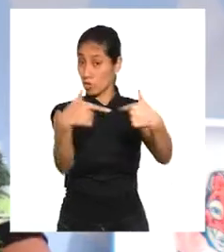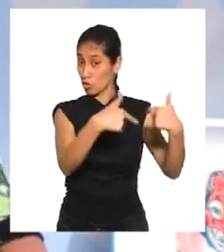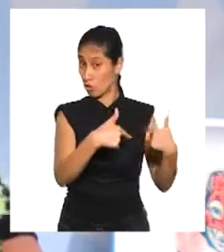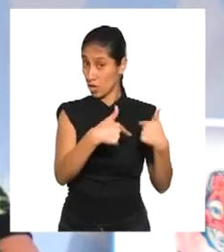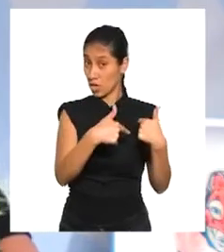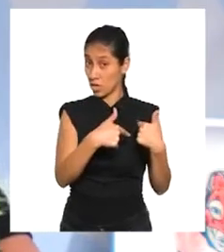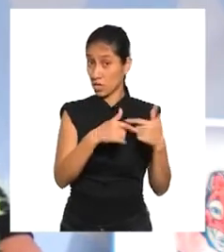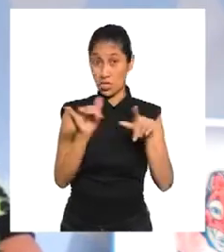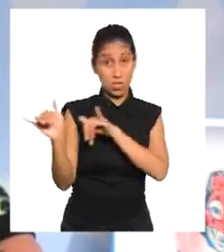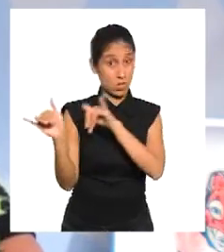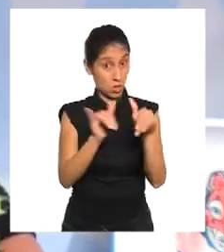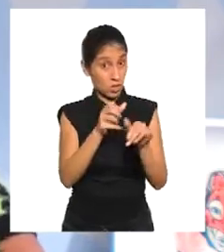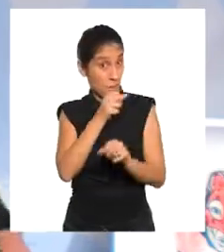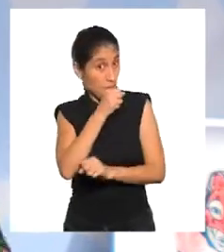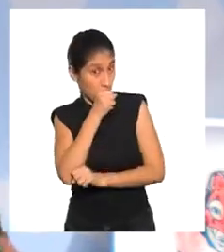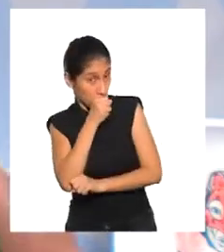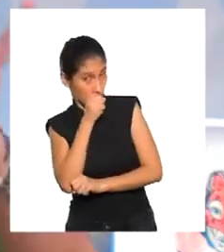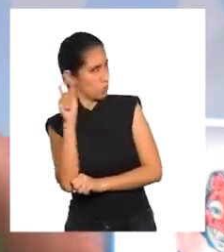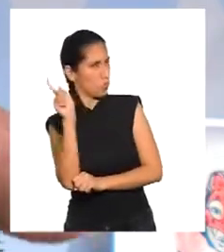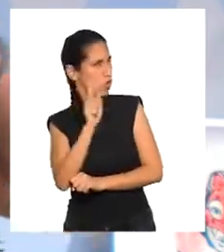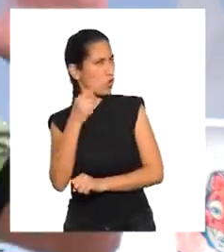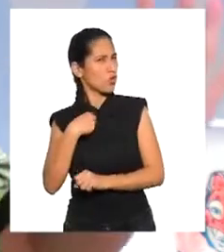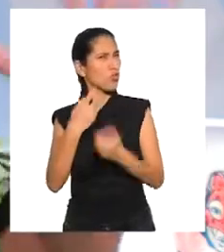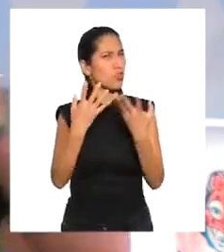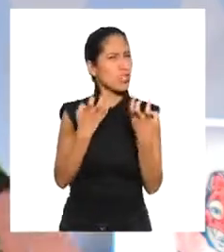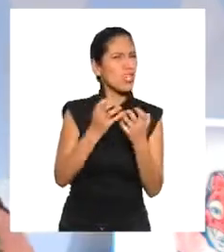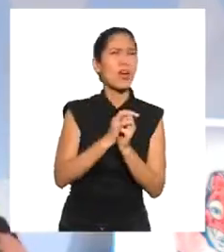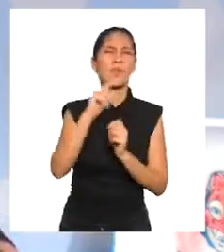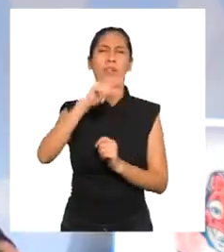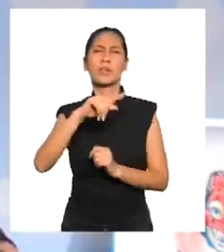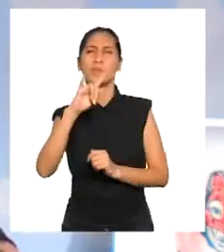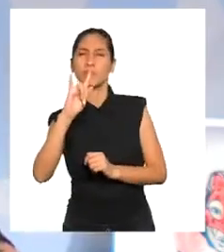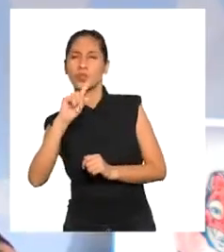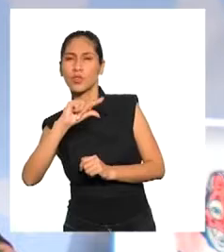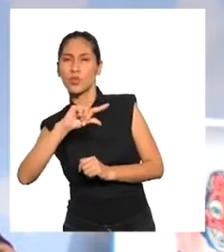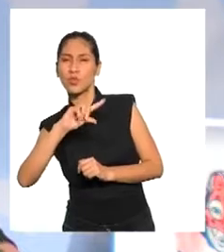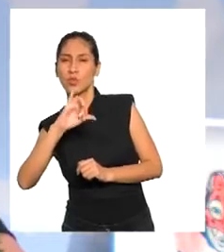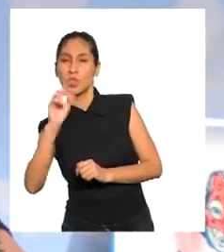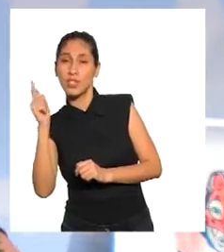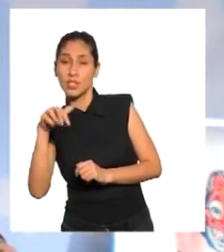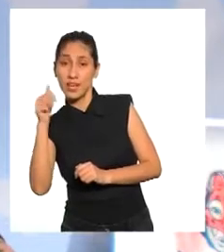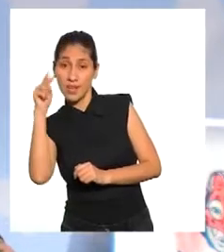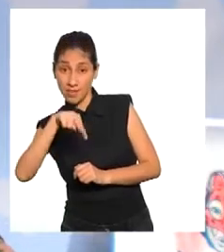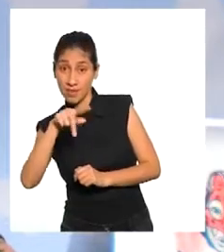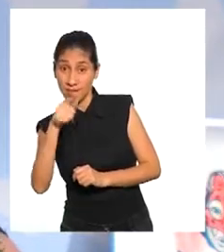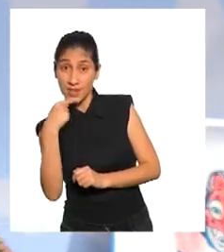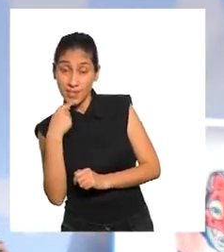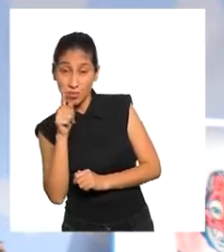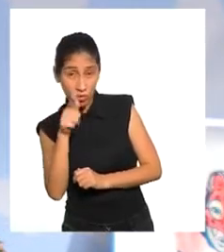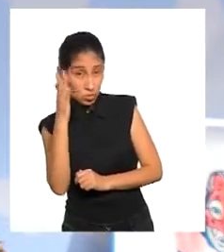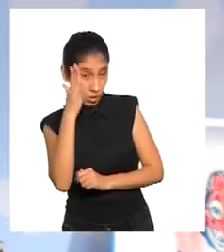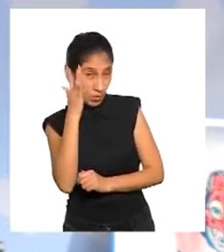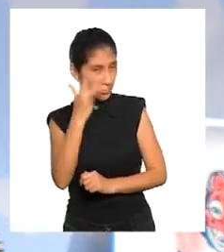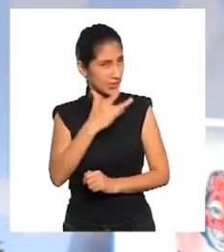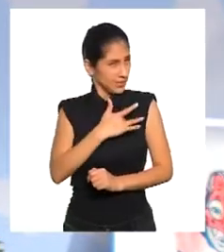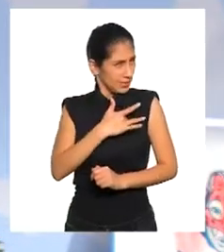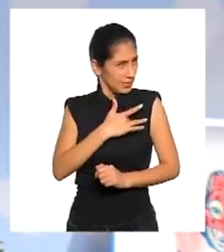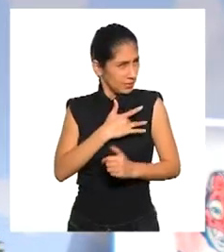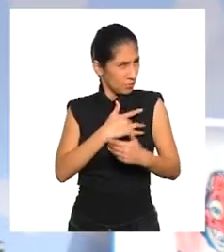que reprimirlas. Yo quisiera escuchar a Googleana. Googly, ¿andas por ahí? ¿Sabes algo acerca de reprimir las